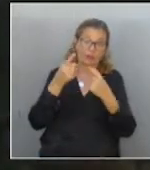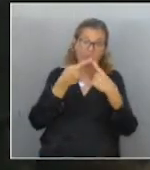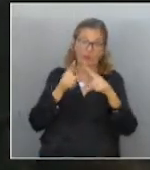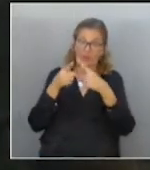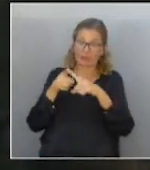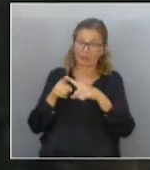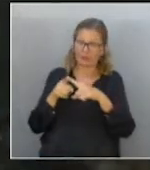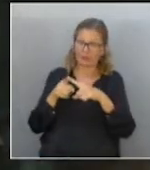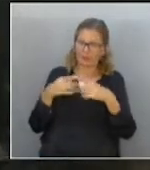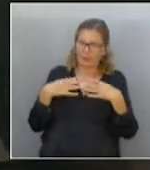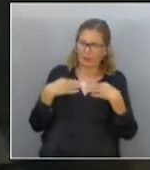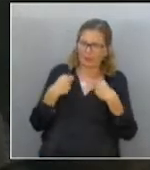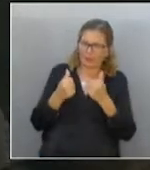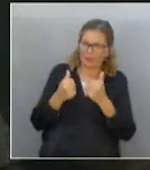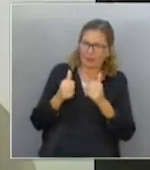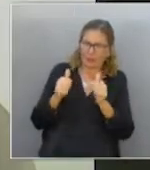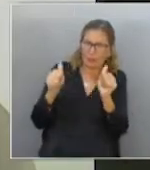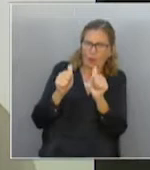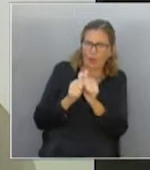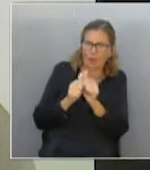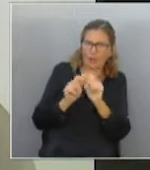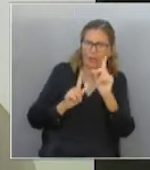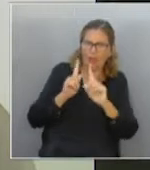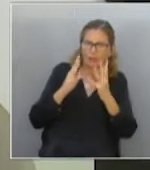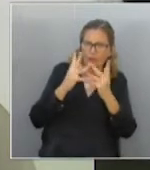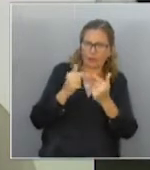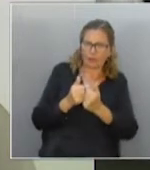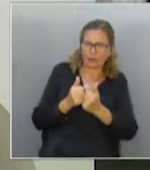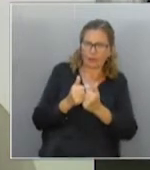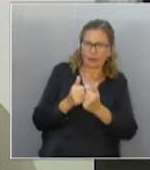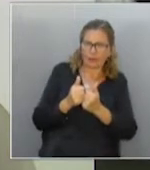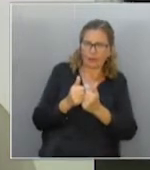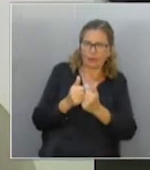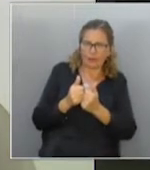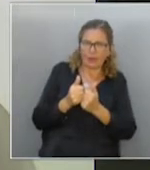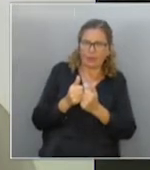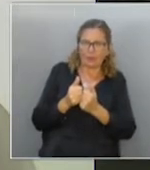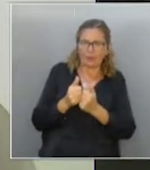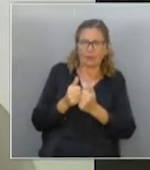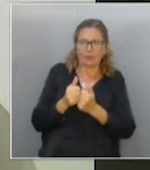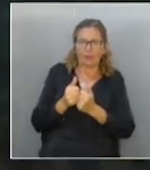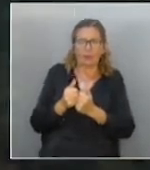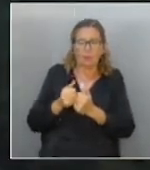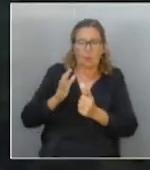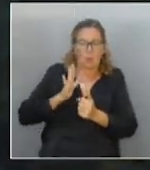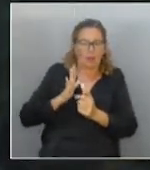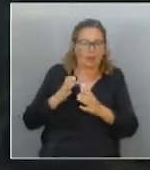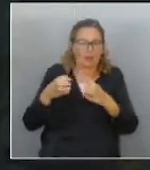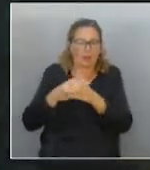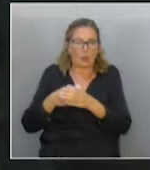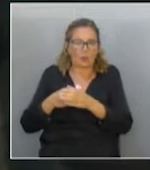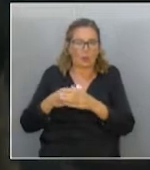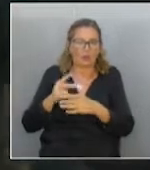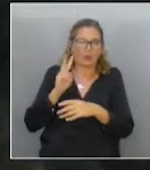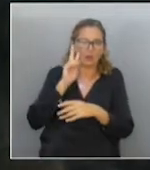balconeras también nos hacían sentir como acompañadas de alguna forma por, bueno, la bajada de la balconera que dice vecina feminista, como